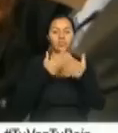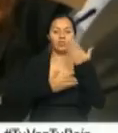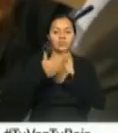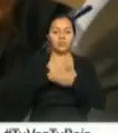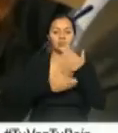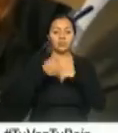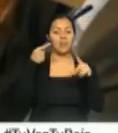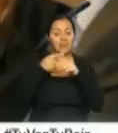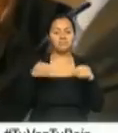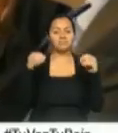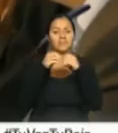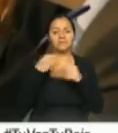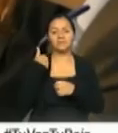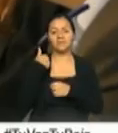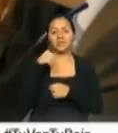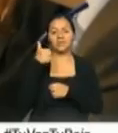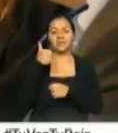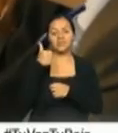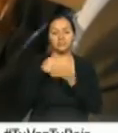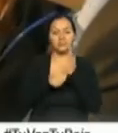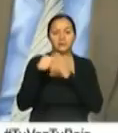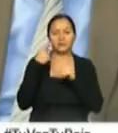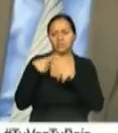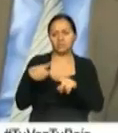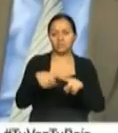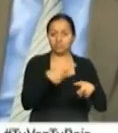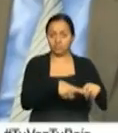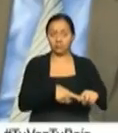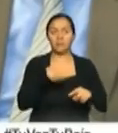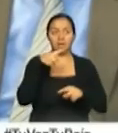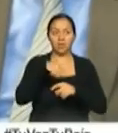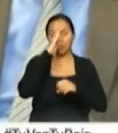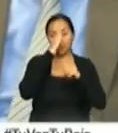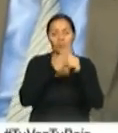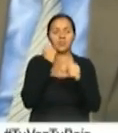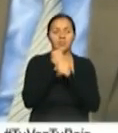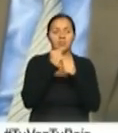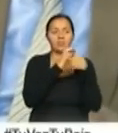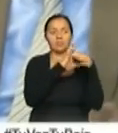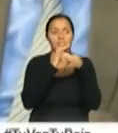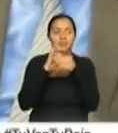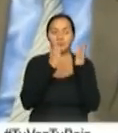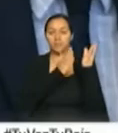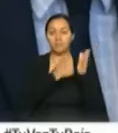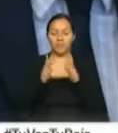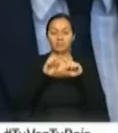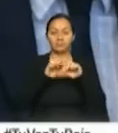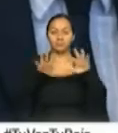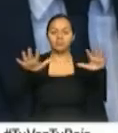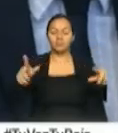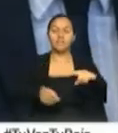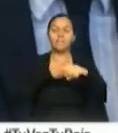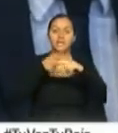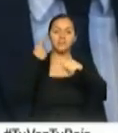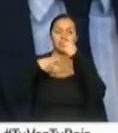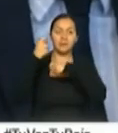en el cual participaron más de 10 carteras de Estado. El objetivo es trabajar de manera conjunta para multiplicar las exportaciones,